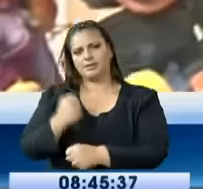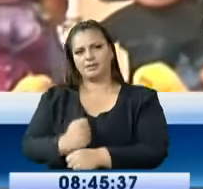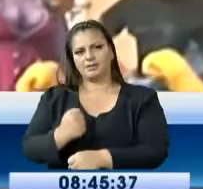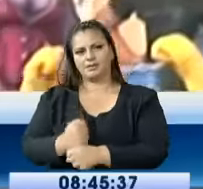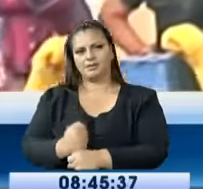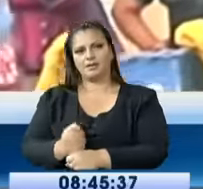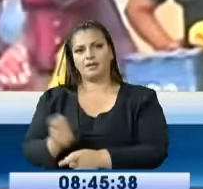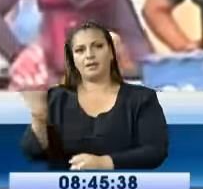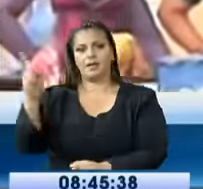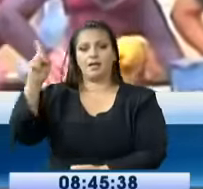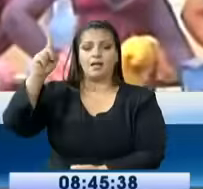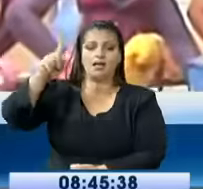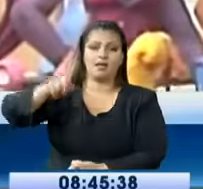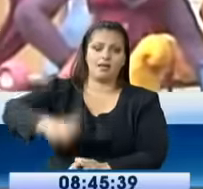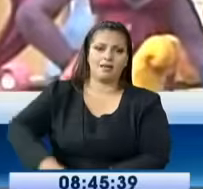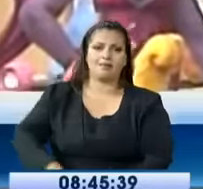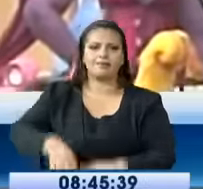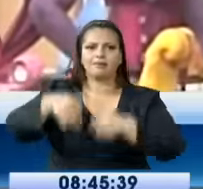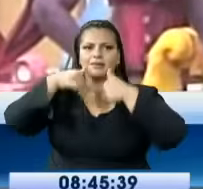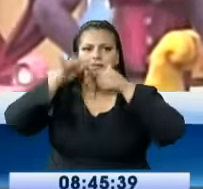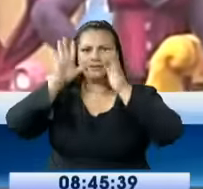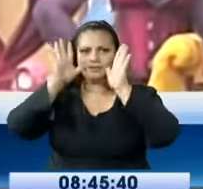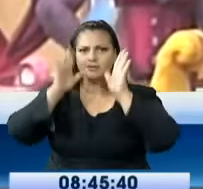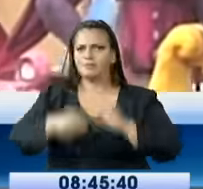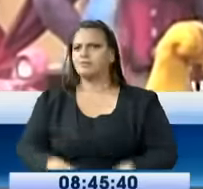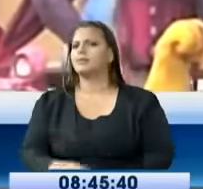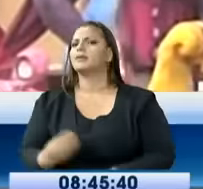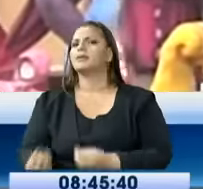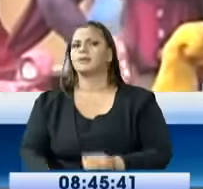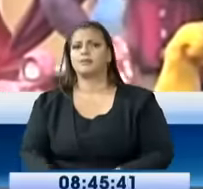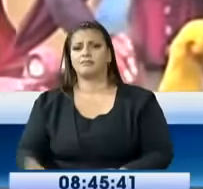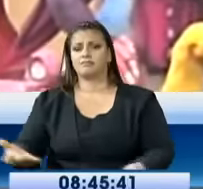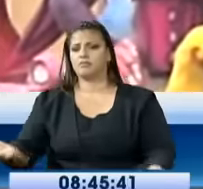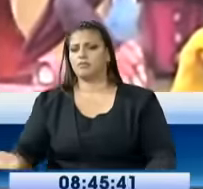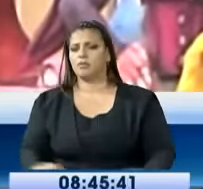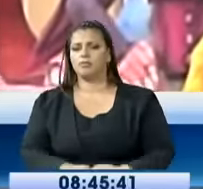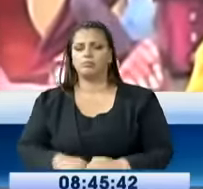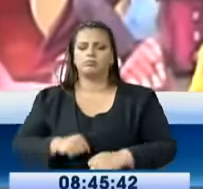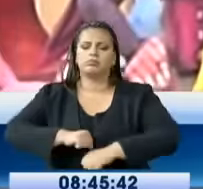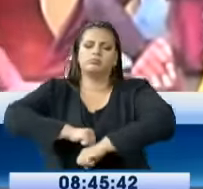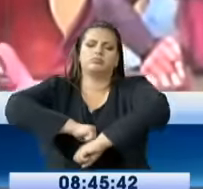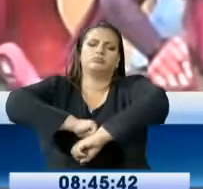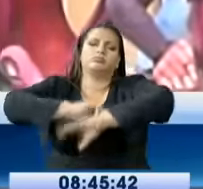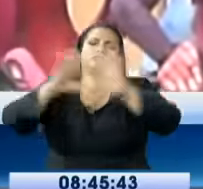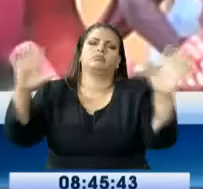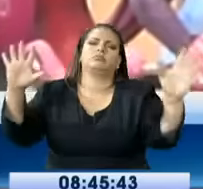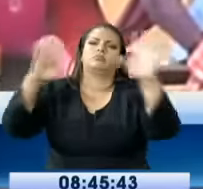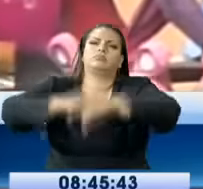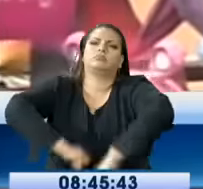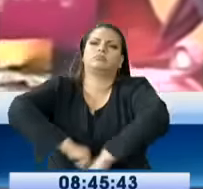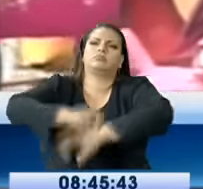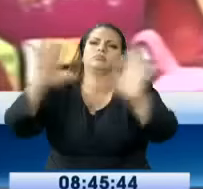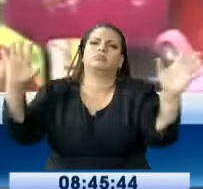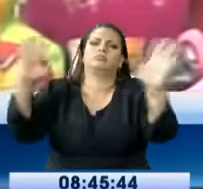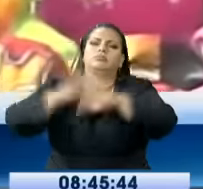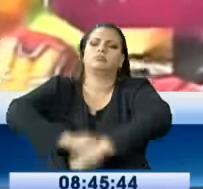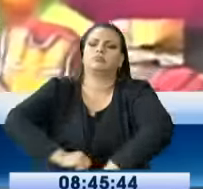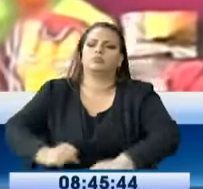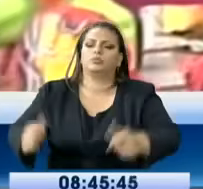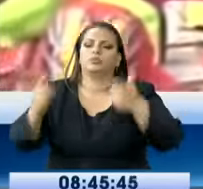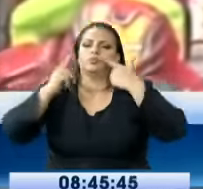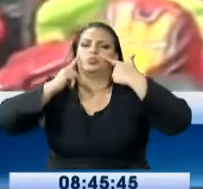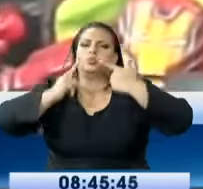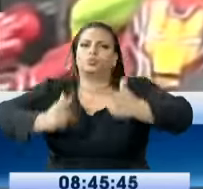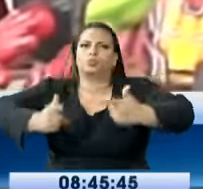ya establecidos, tienen que amanecerse, estar las 24 horas aquí para cuidar